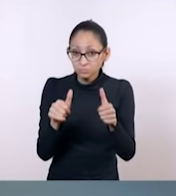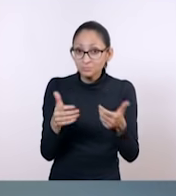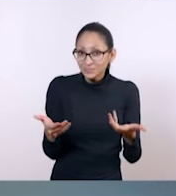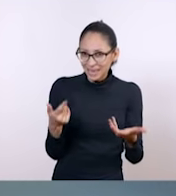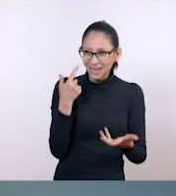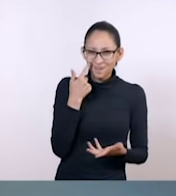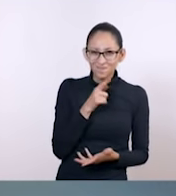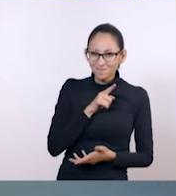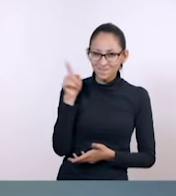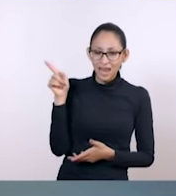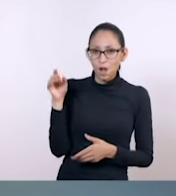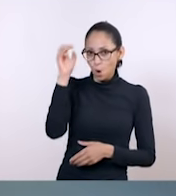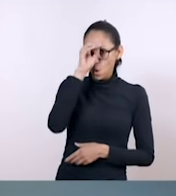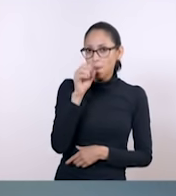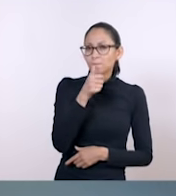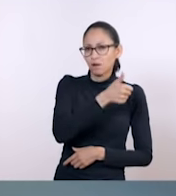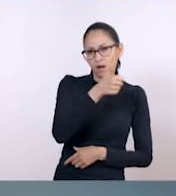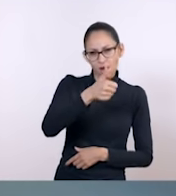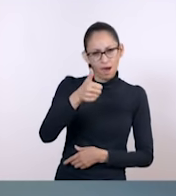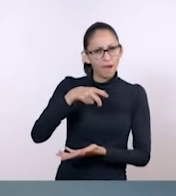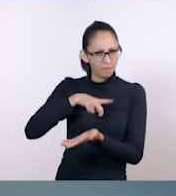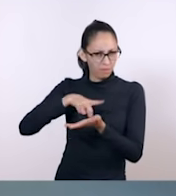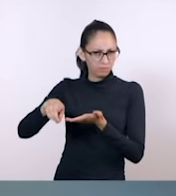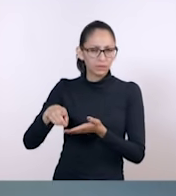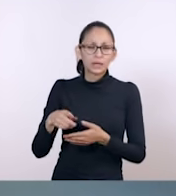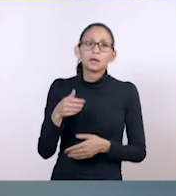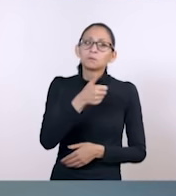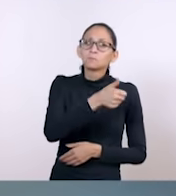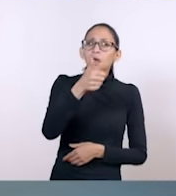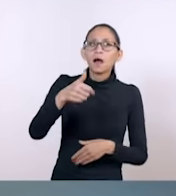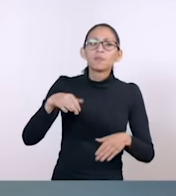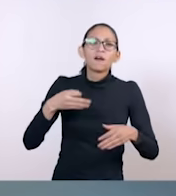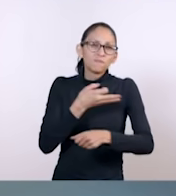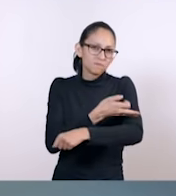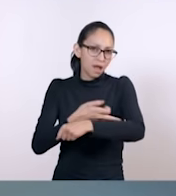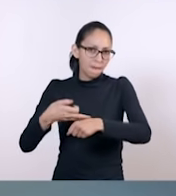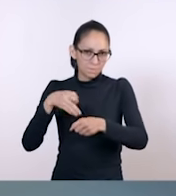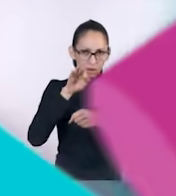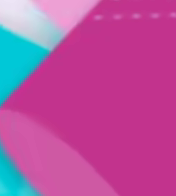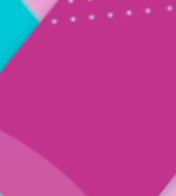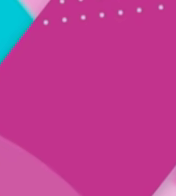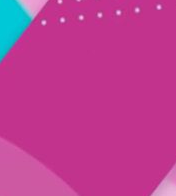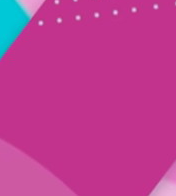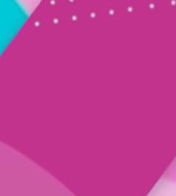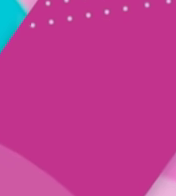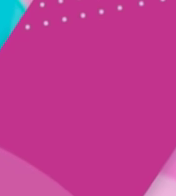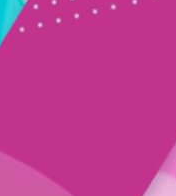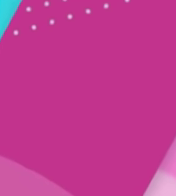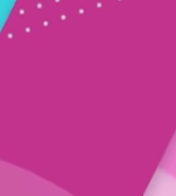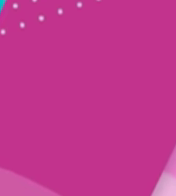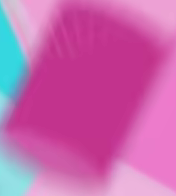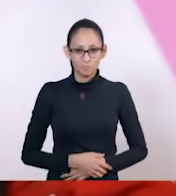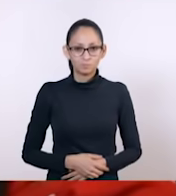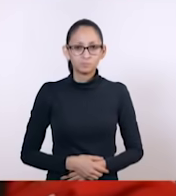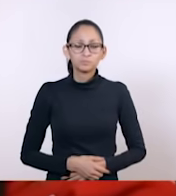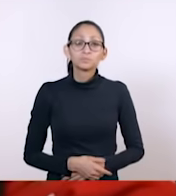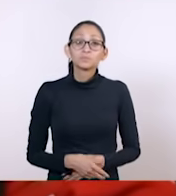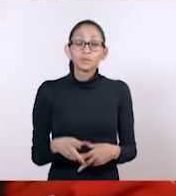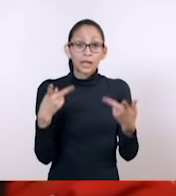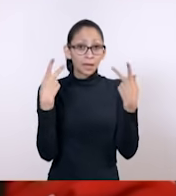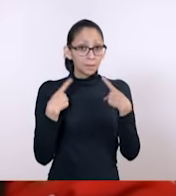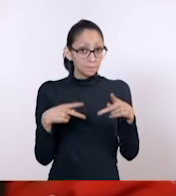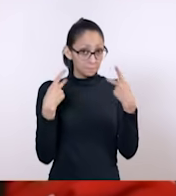las niñas y los niños acerca de sus derechos y cómo sus familias las y los protegen. Las